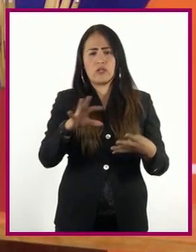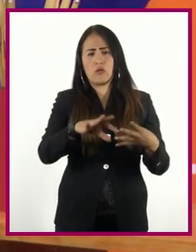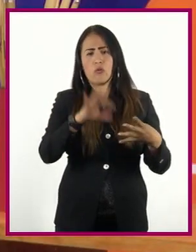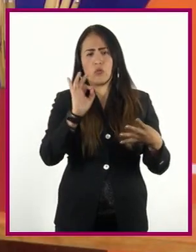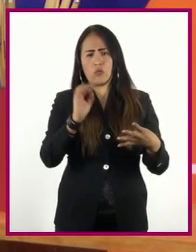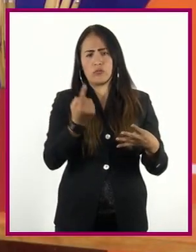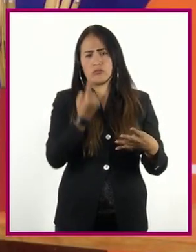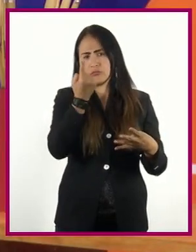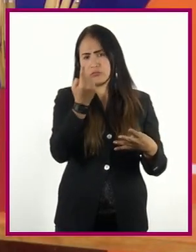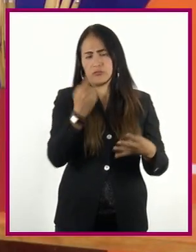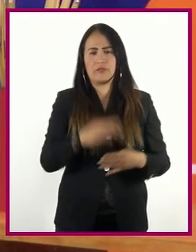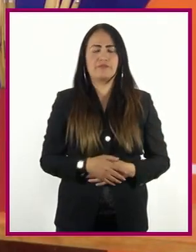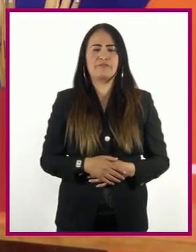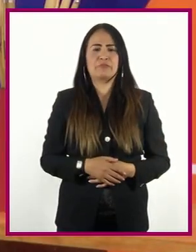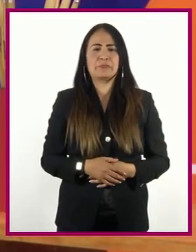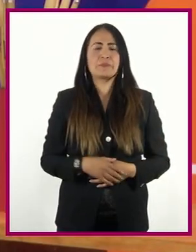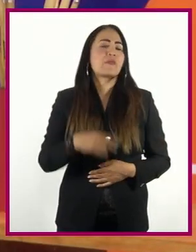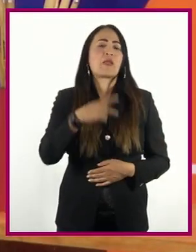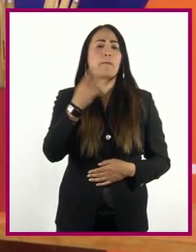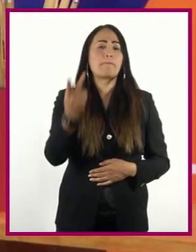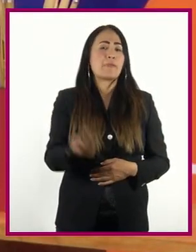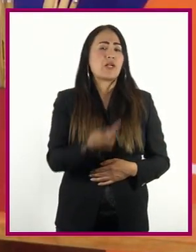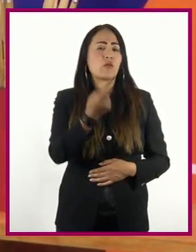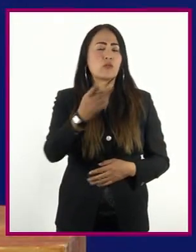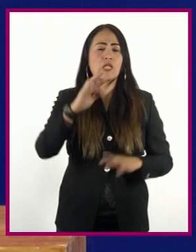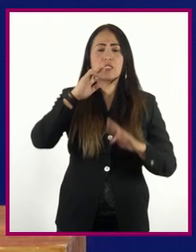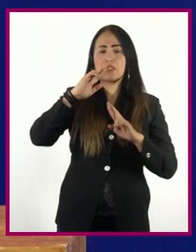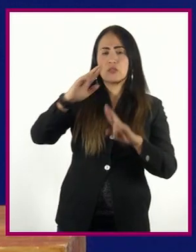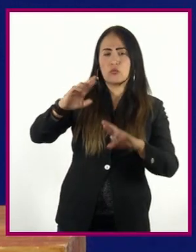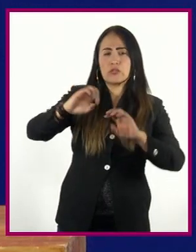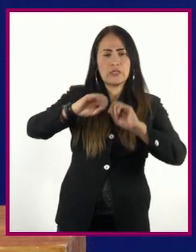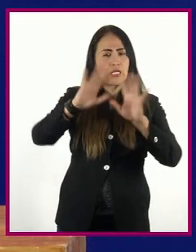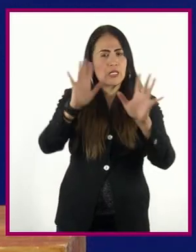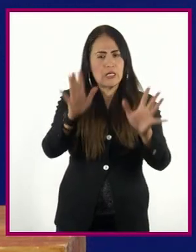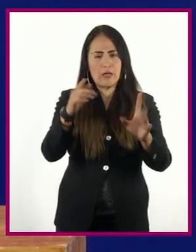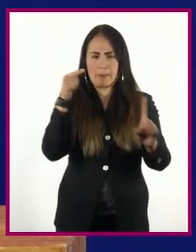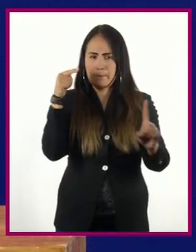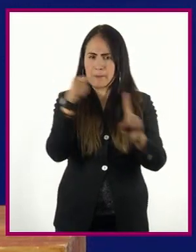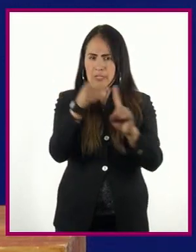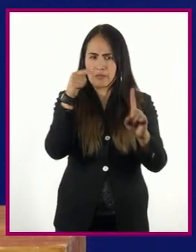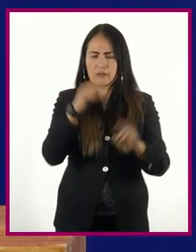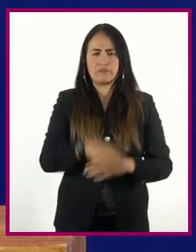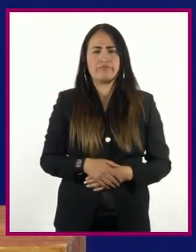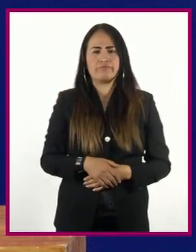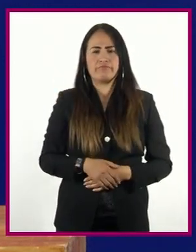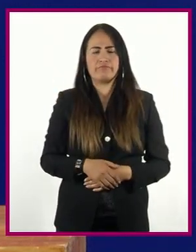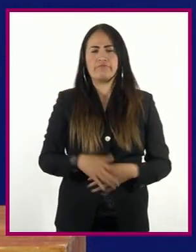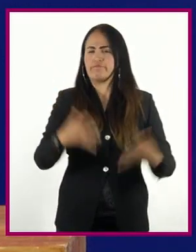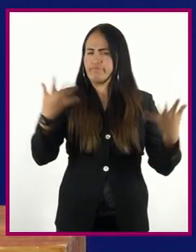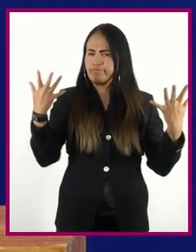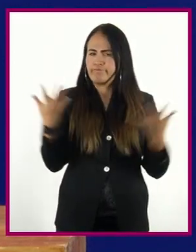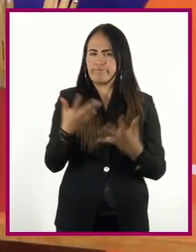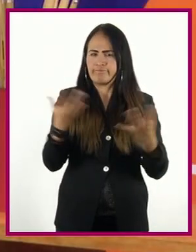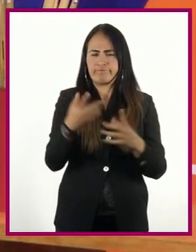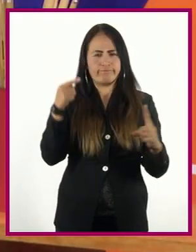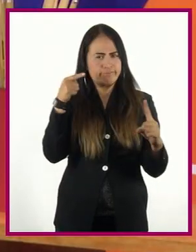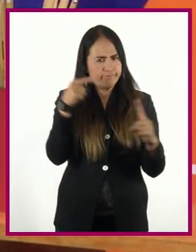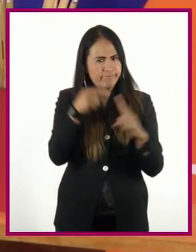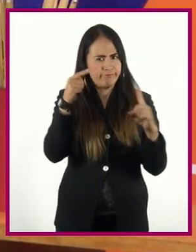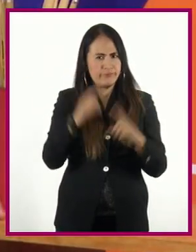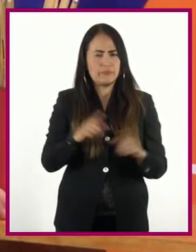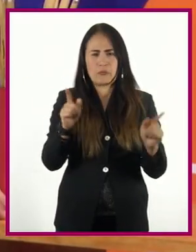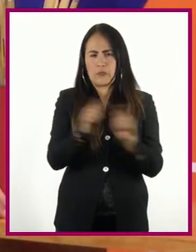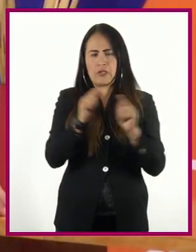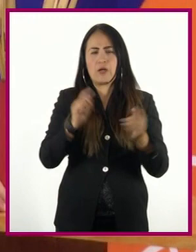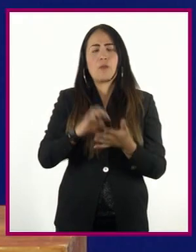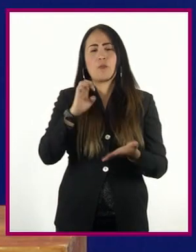ellas. Estas preguntas buscan una respuesta clara y puntual, es decir, hechos contundentes. Por ejemplo,